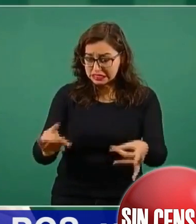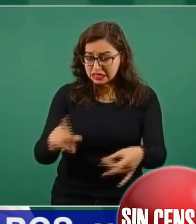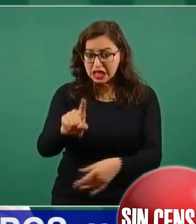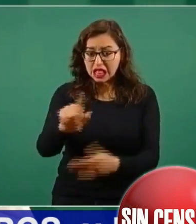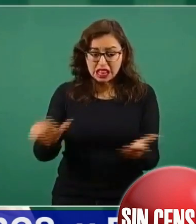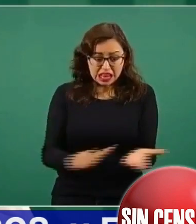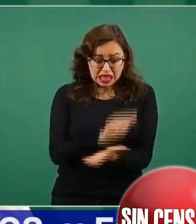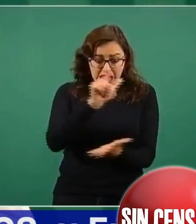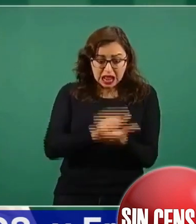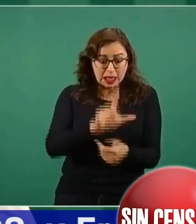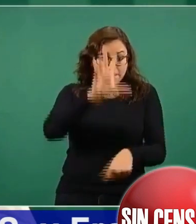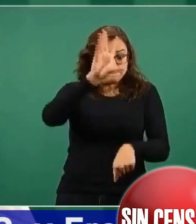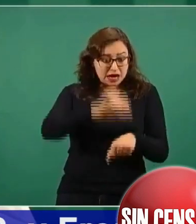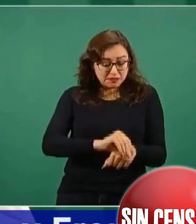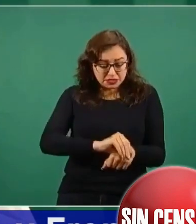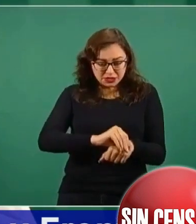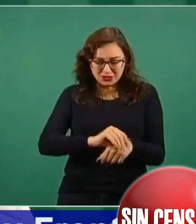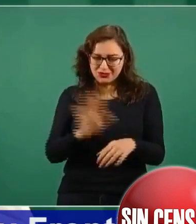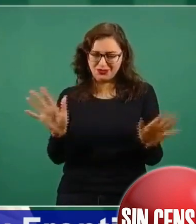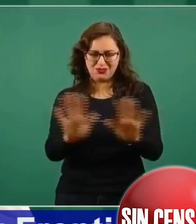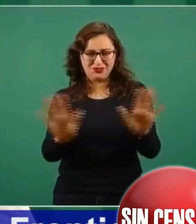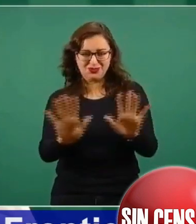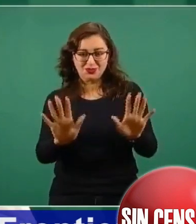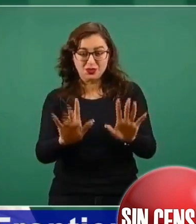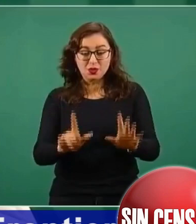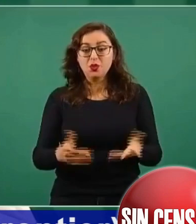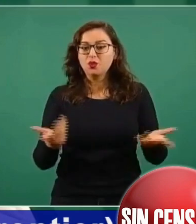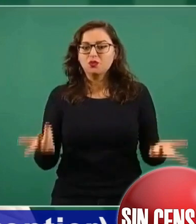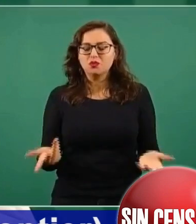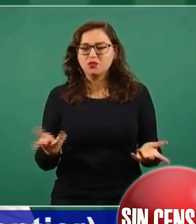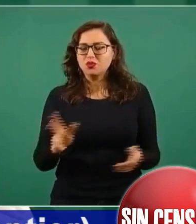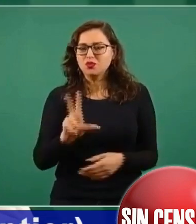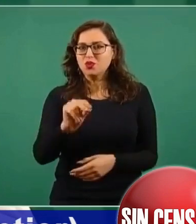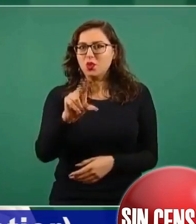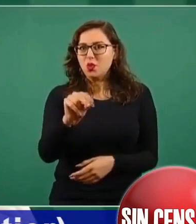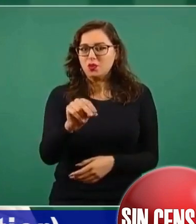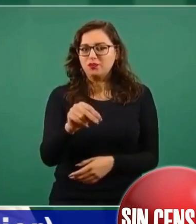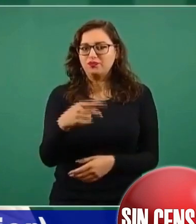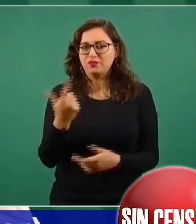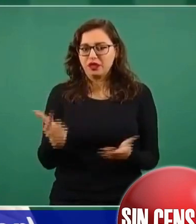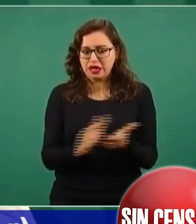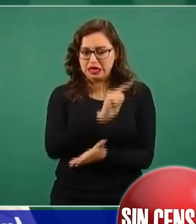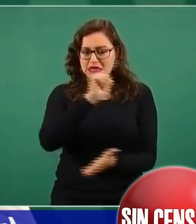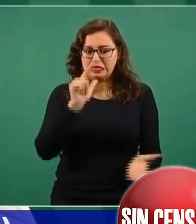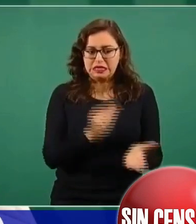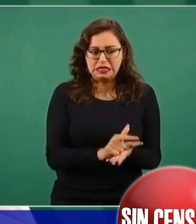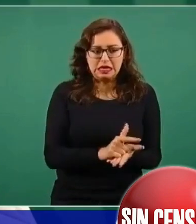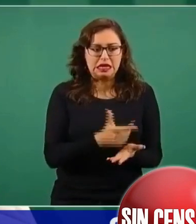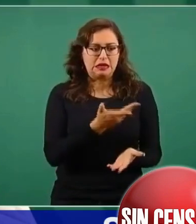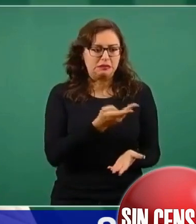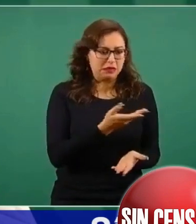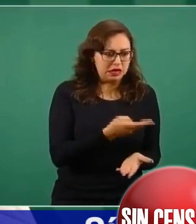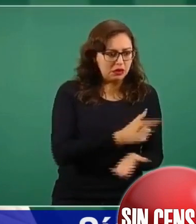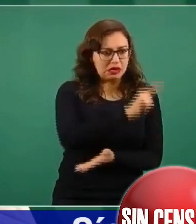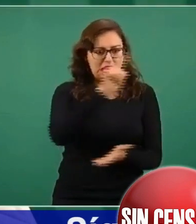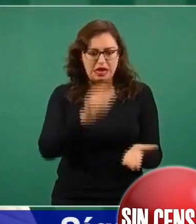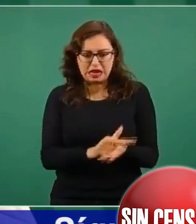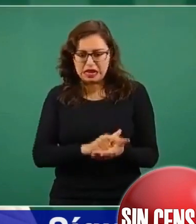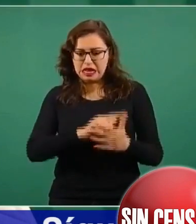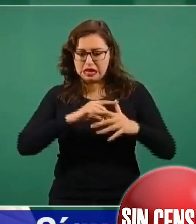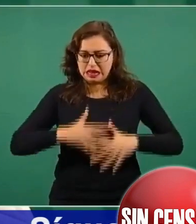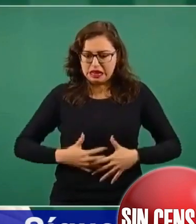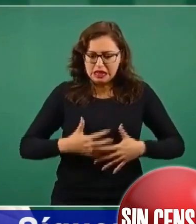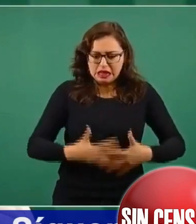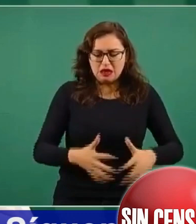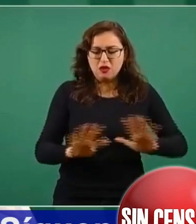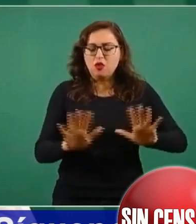despenalizar. Creo que el tema, más que legalizar, como también legalizar la marihuana o legalizar, es